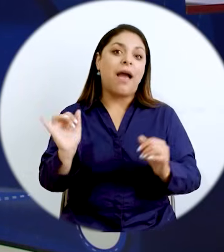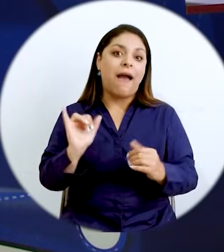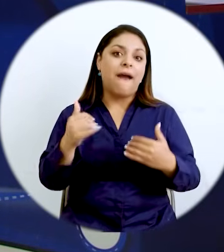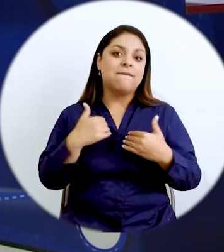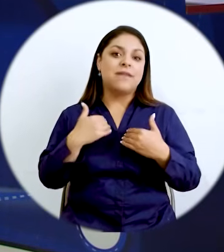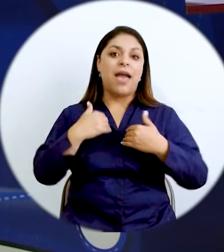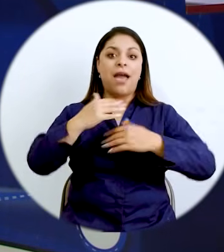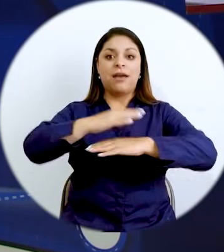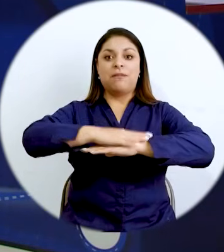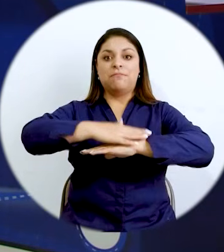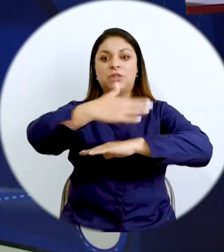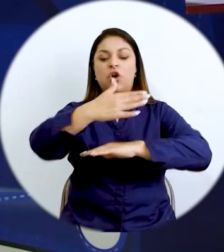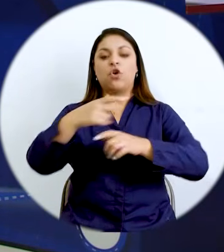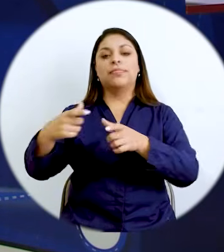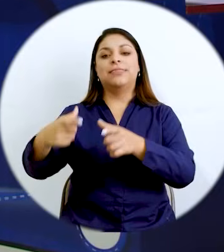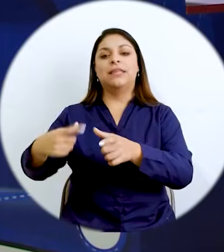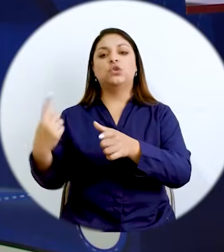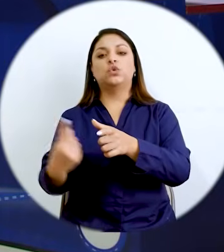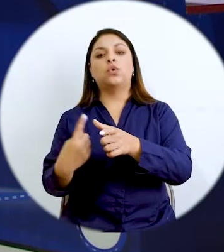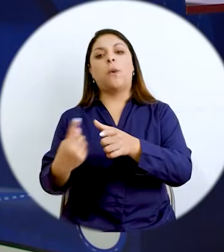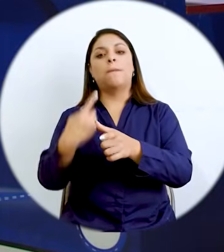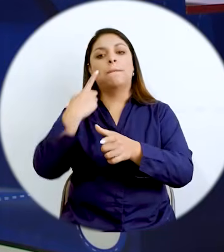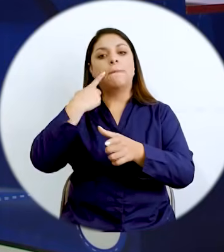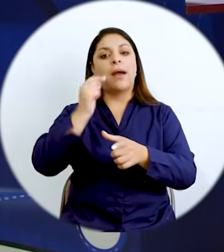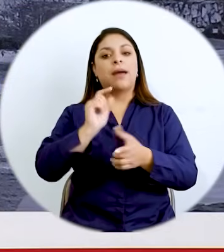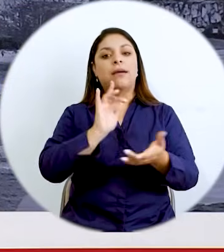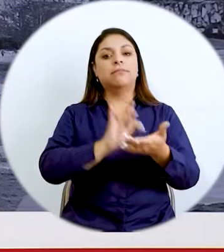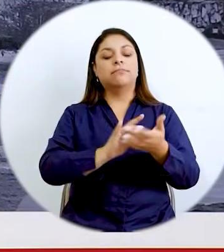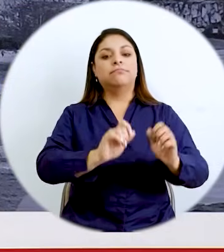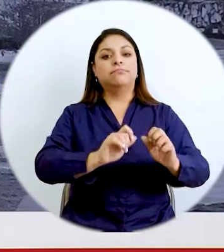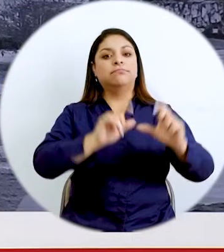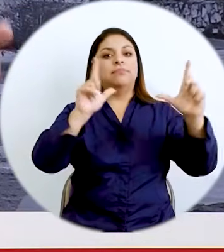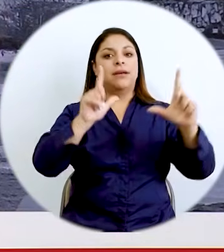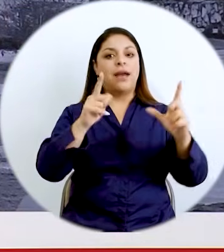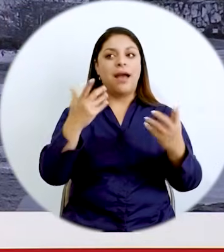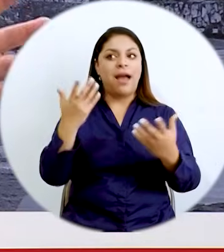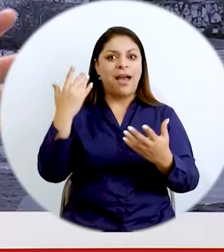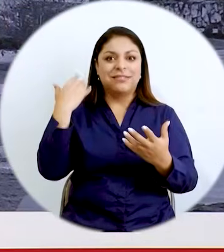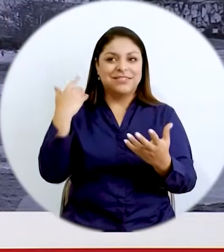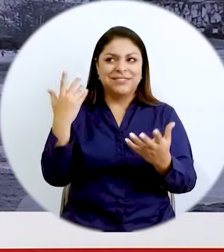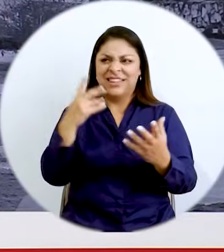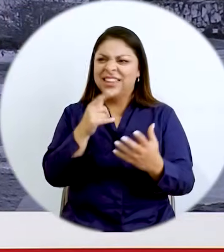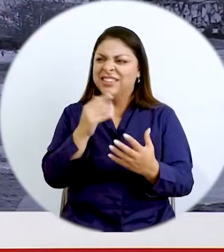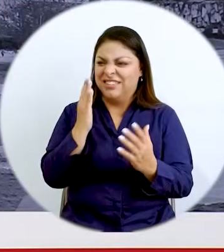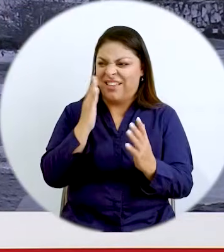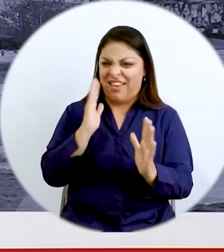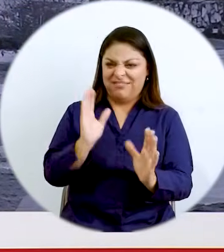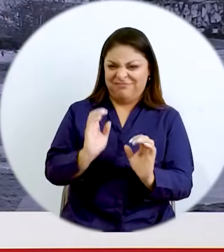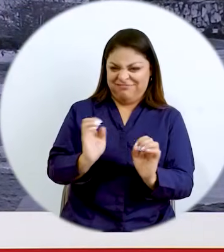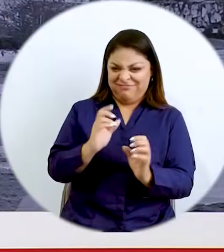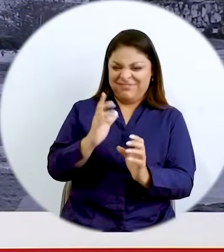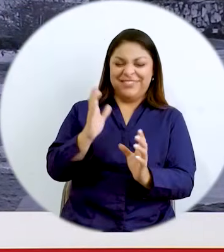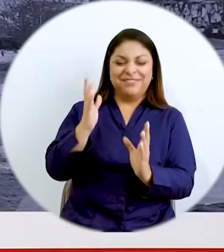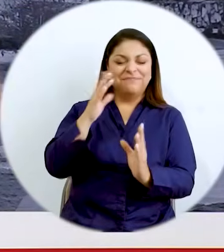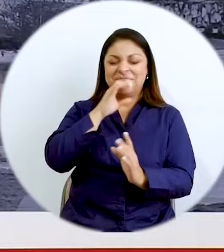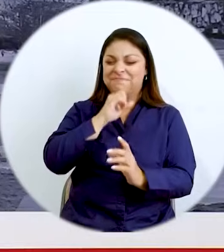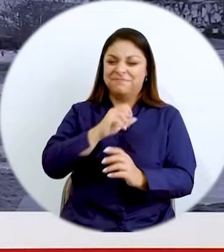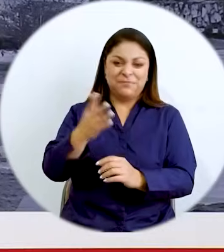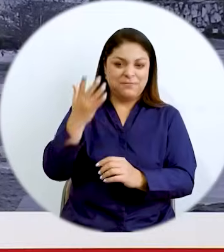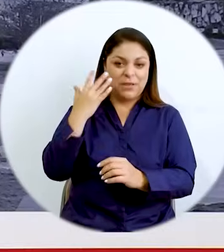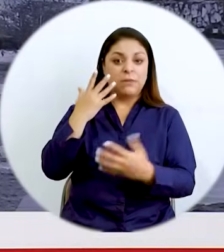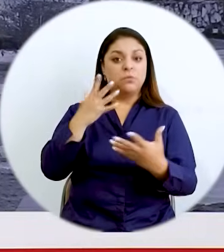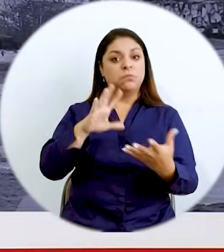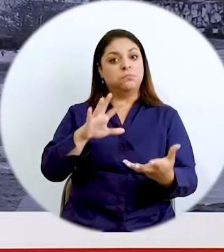teníamos computadoras con disco de arranque, ¿verdad? Sí. Y después todas esas cosas que ahora ya nadie sabe qué es. Luego